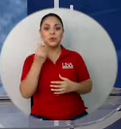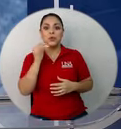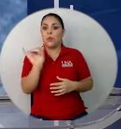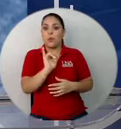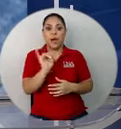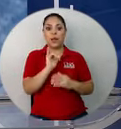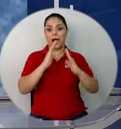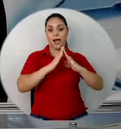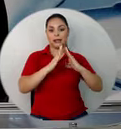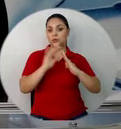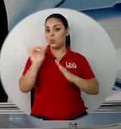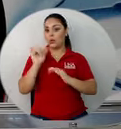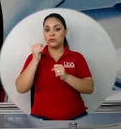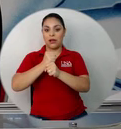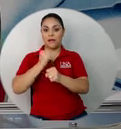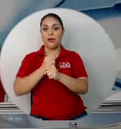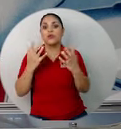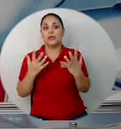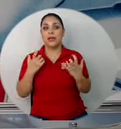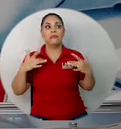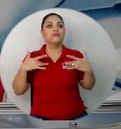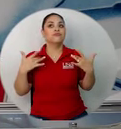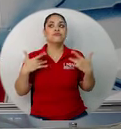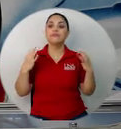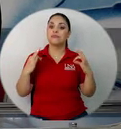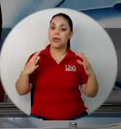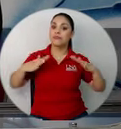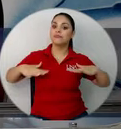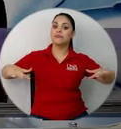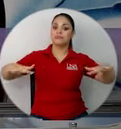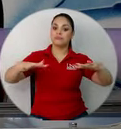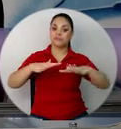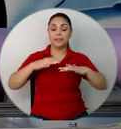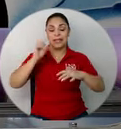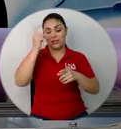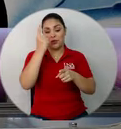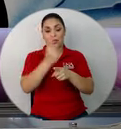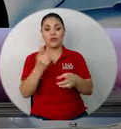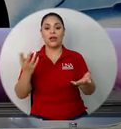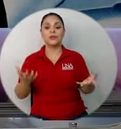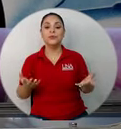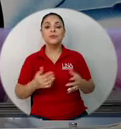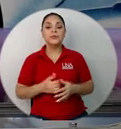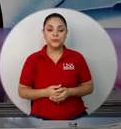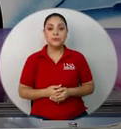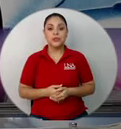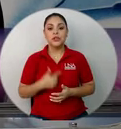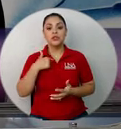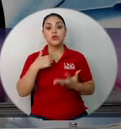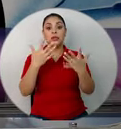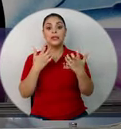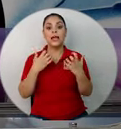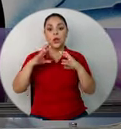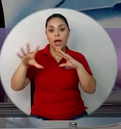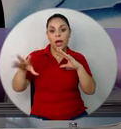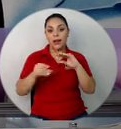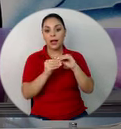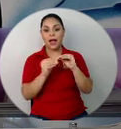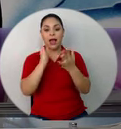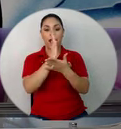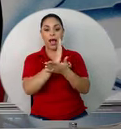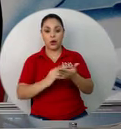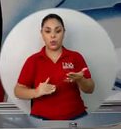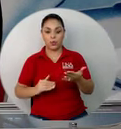estudia. Sin lugar a duda, Maribel, hay algo muy importante para complementar lo que Gustavo Vallejo indicaba hace unos